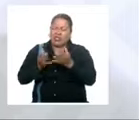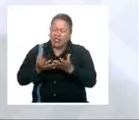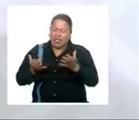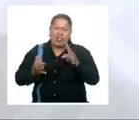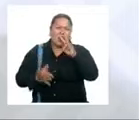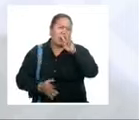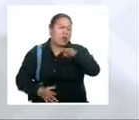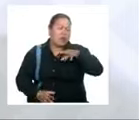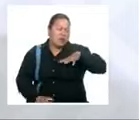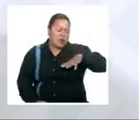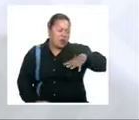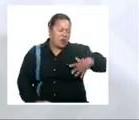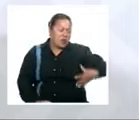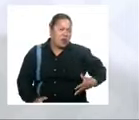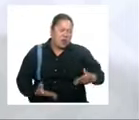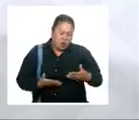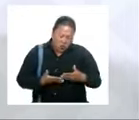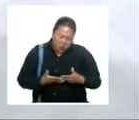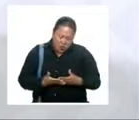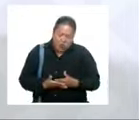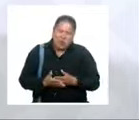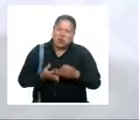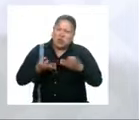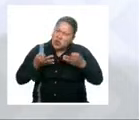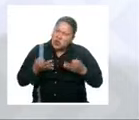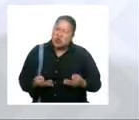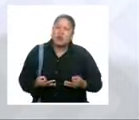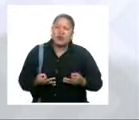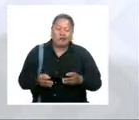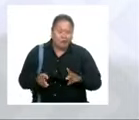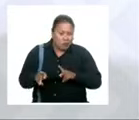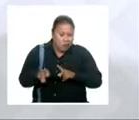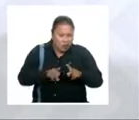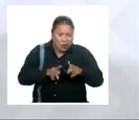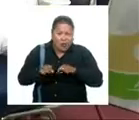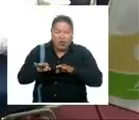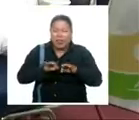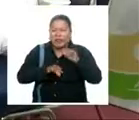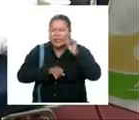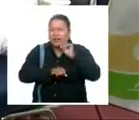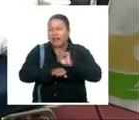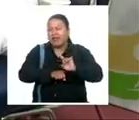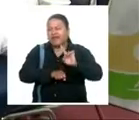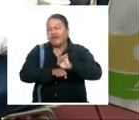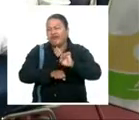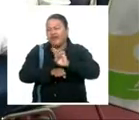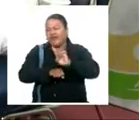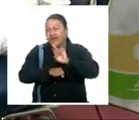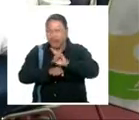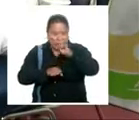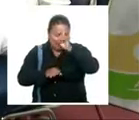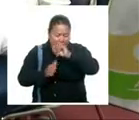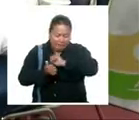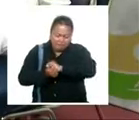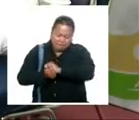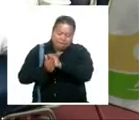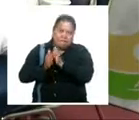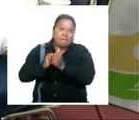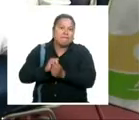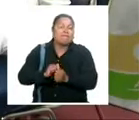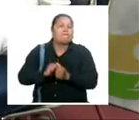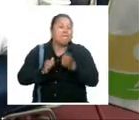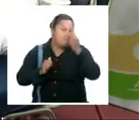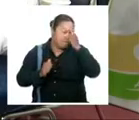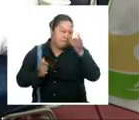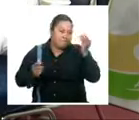orgullosa de sus raíces y un pueblo que trabaja todos los días para transformar y